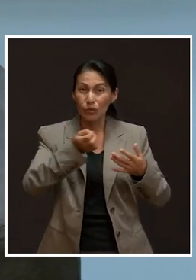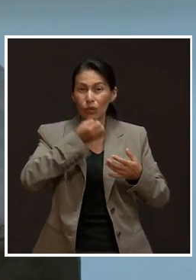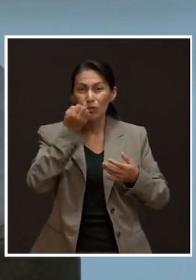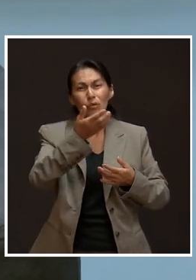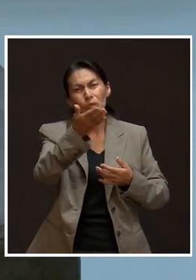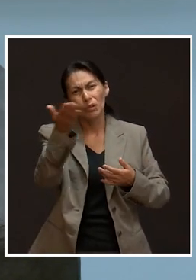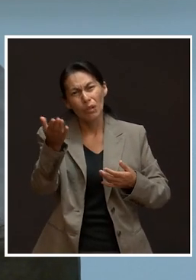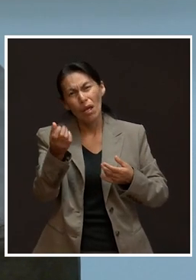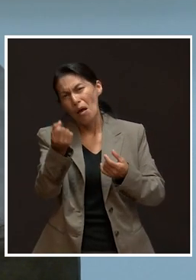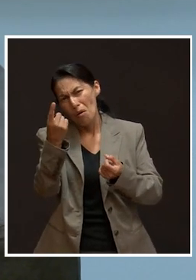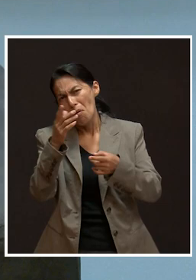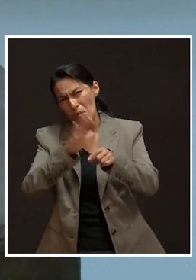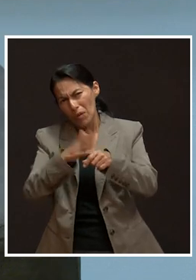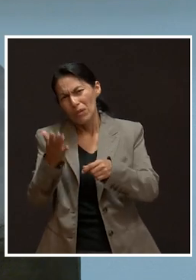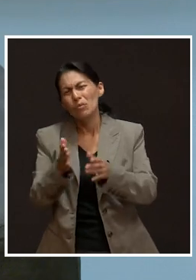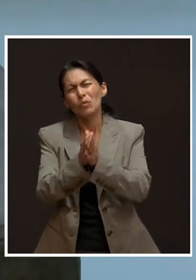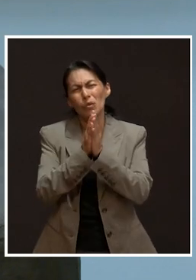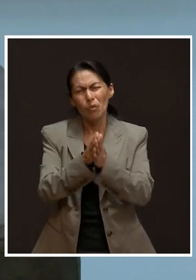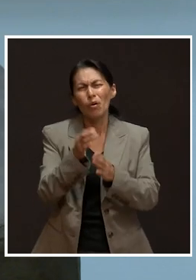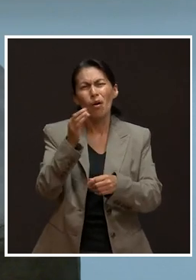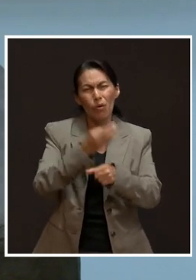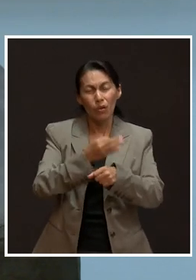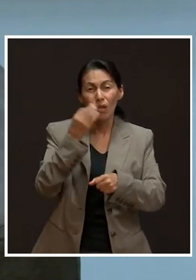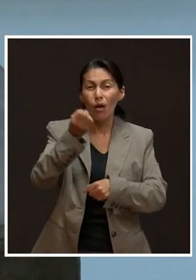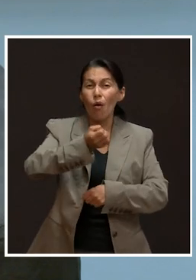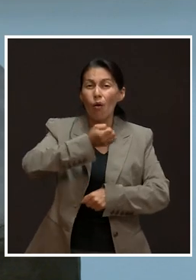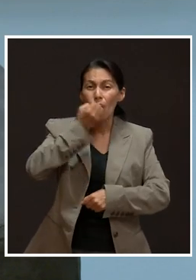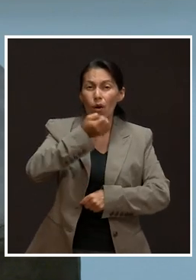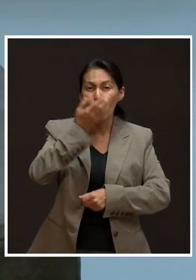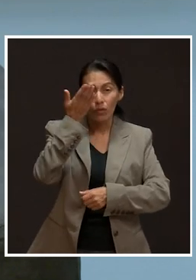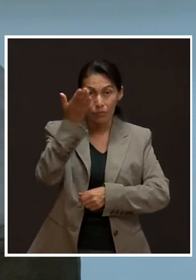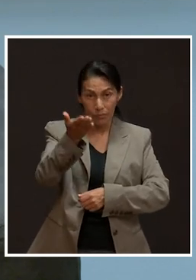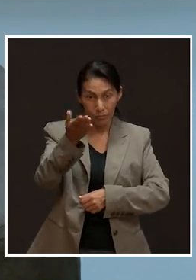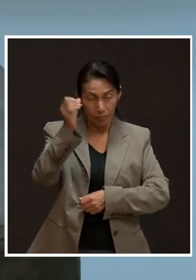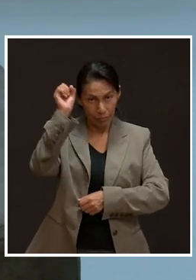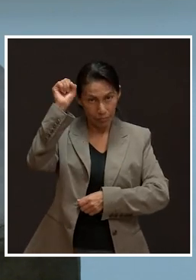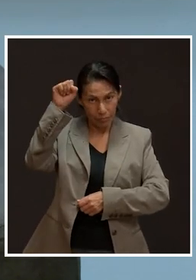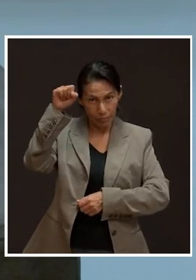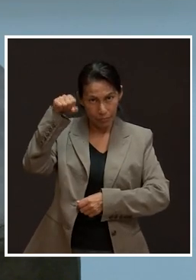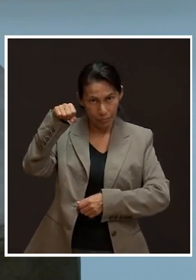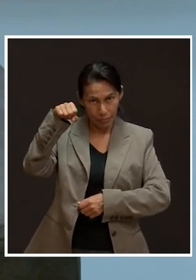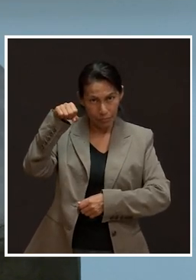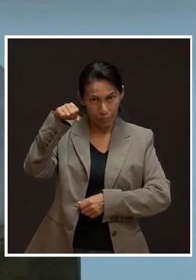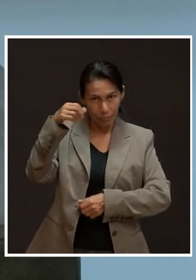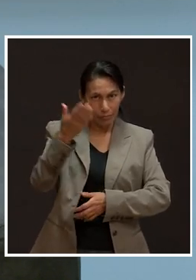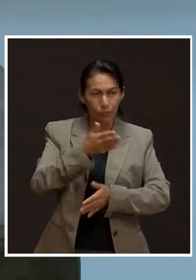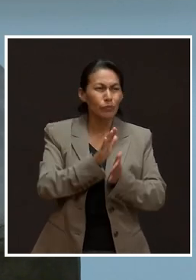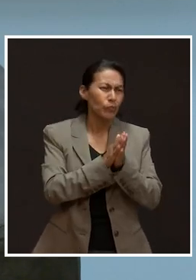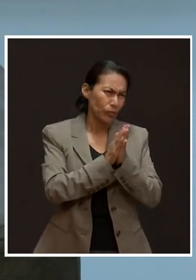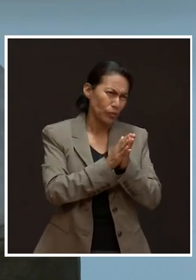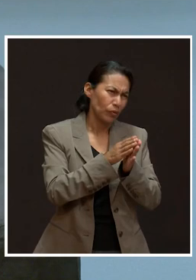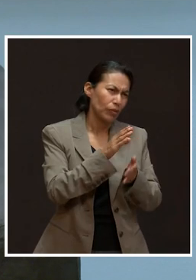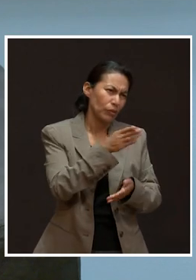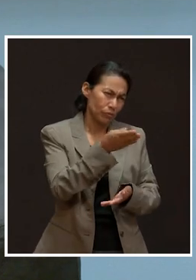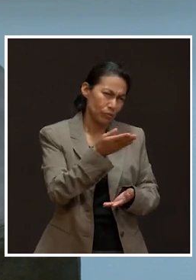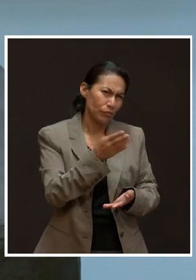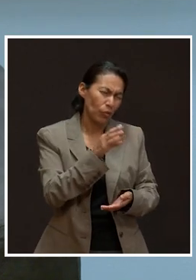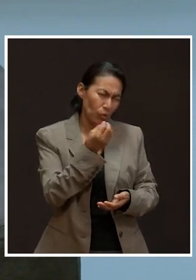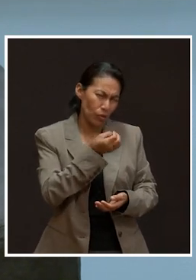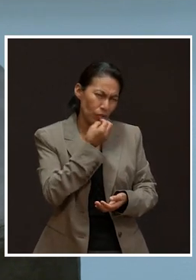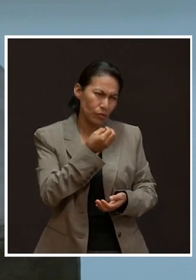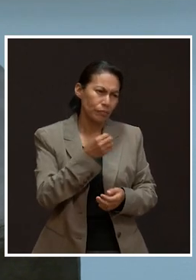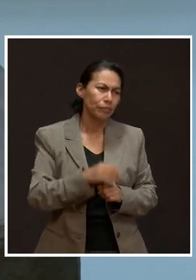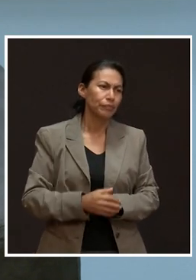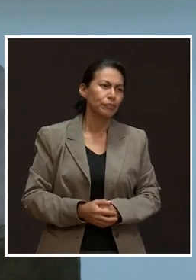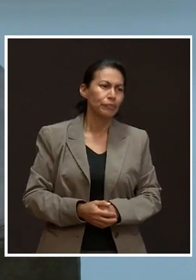Estos son los pedidos de oración. Sin duda que ustedes tendrán muchísimos más. Vamos a ponerlo en oración. Inclina tu rostro en estos momentos.